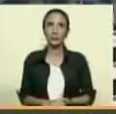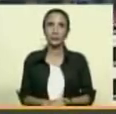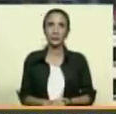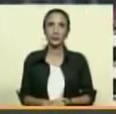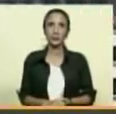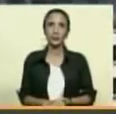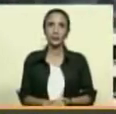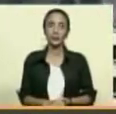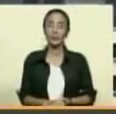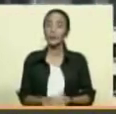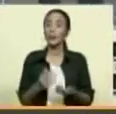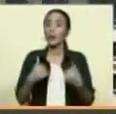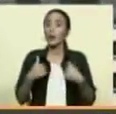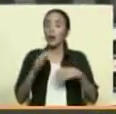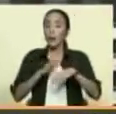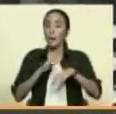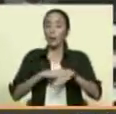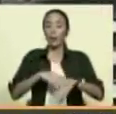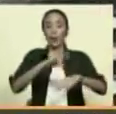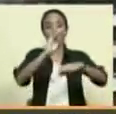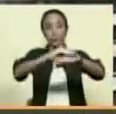Porque yo llamo a toda Venezuela.